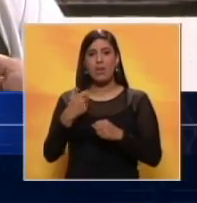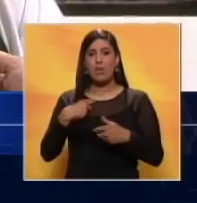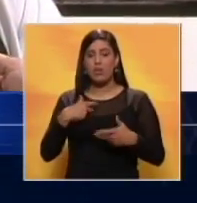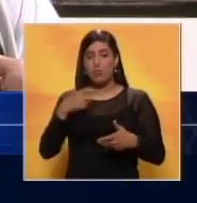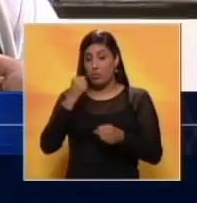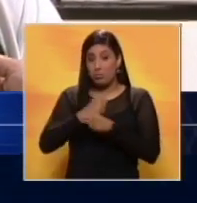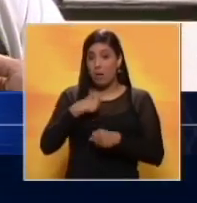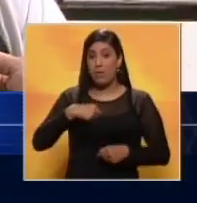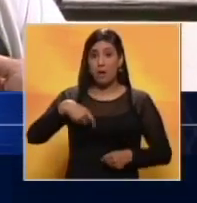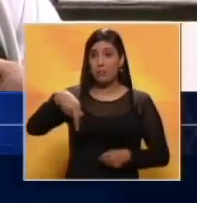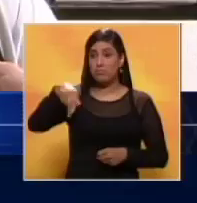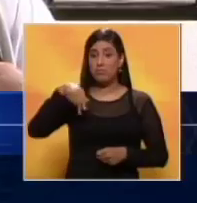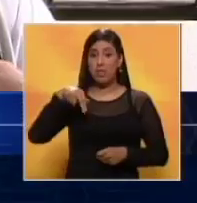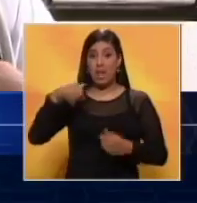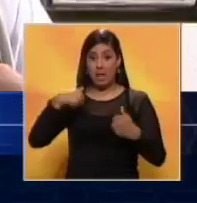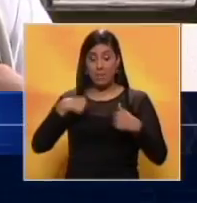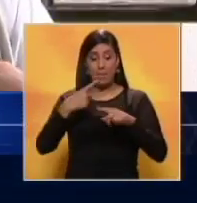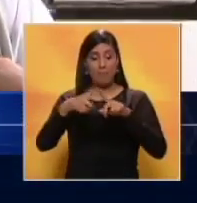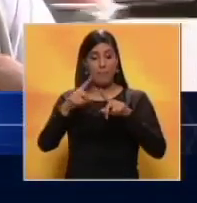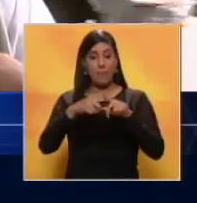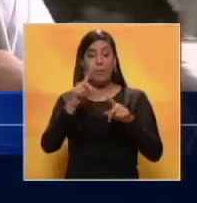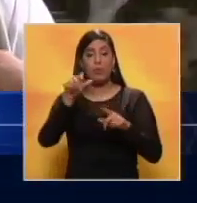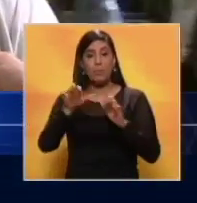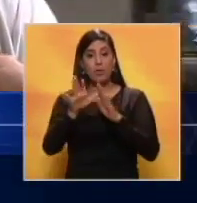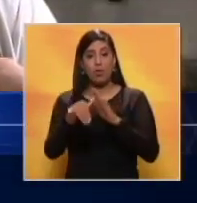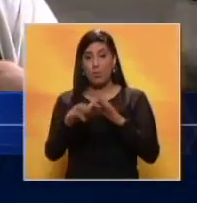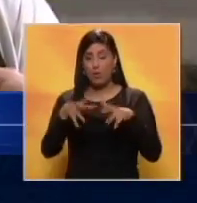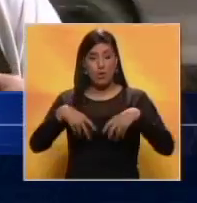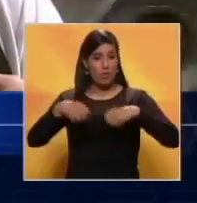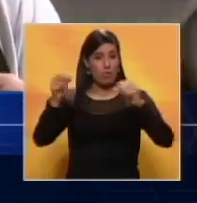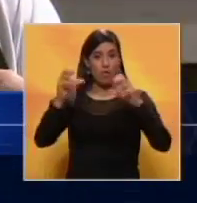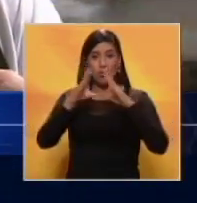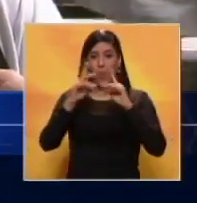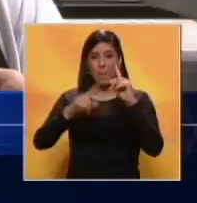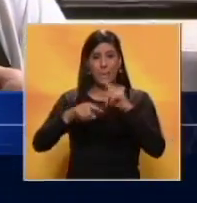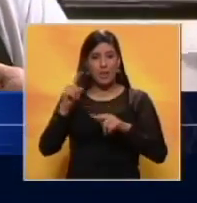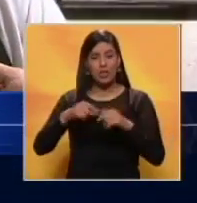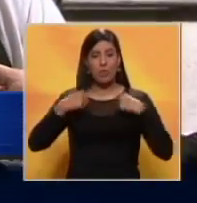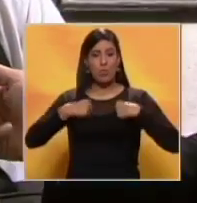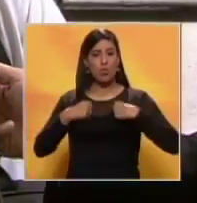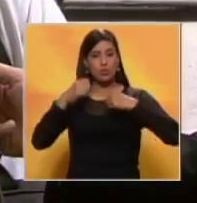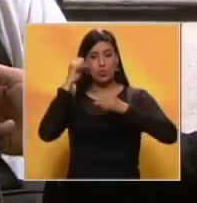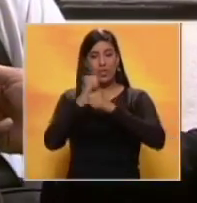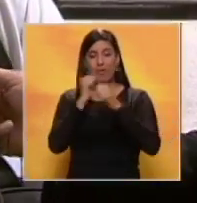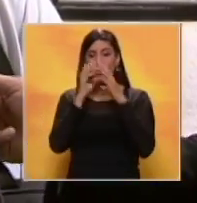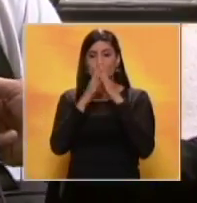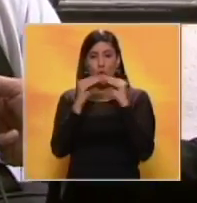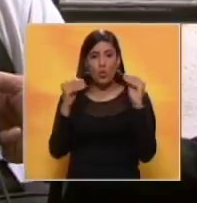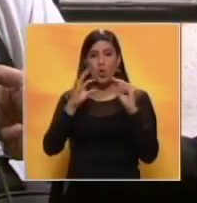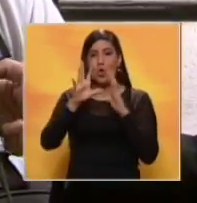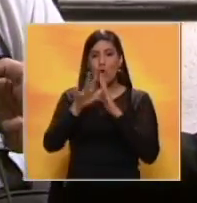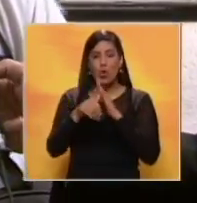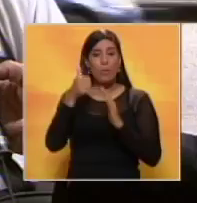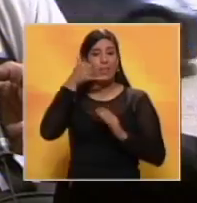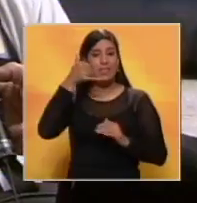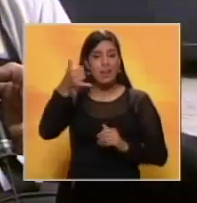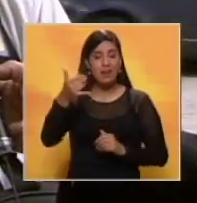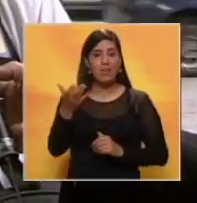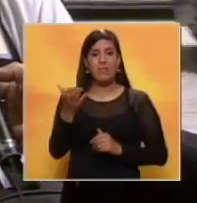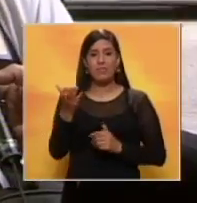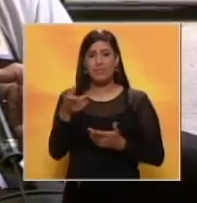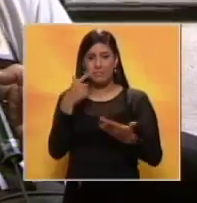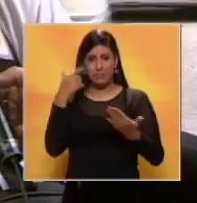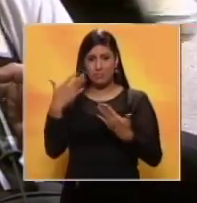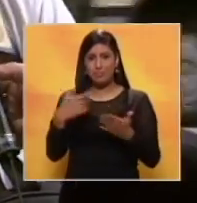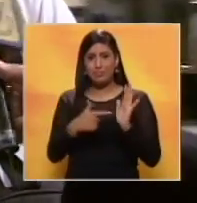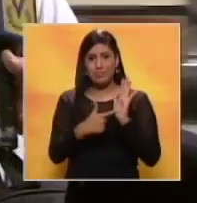andaba trabajando. A mí y a mi primo nos robaron, nos quitaron las herramientas, el bolso de trabajo, me quitaron el teléfono,